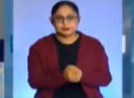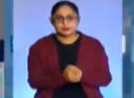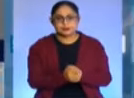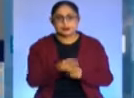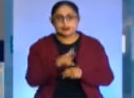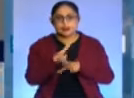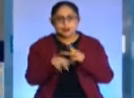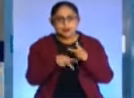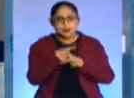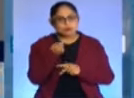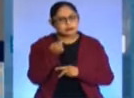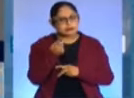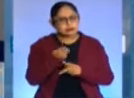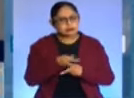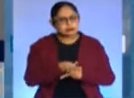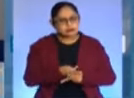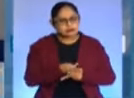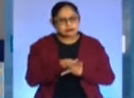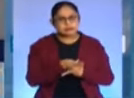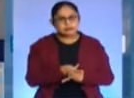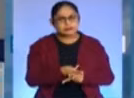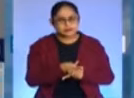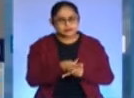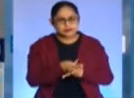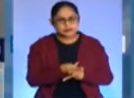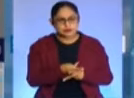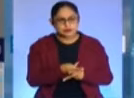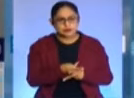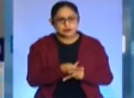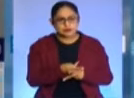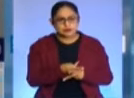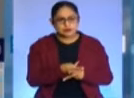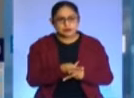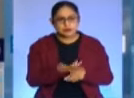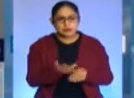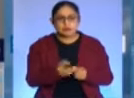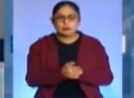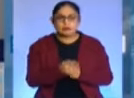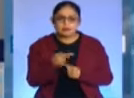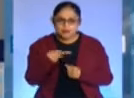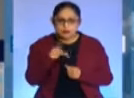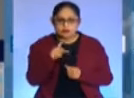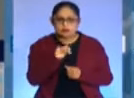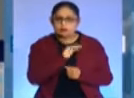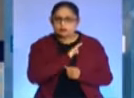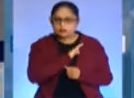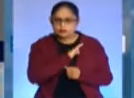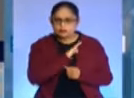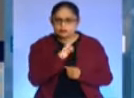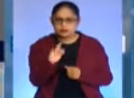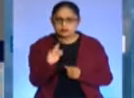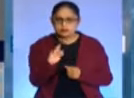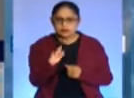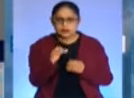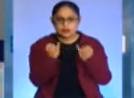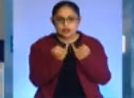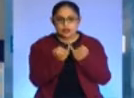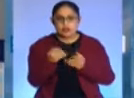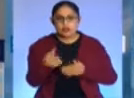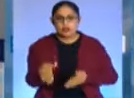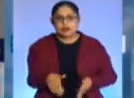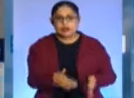Tengamos un poco de paciencia, no es tan rápido, pero se va a hacer. Igual que la